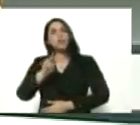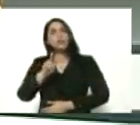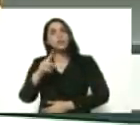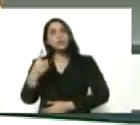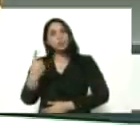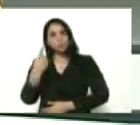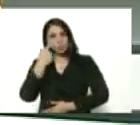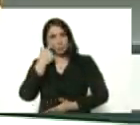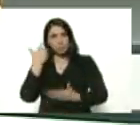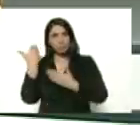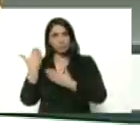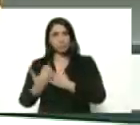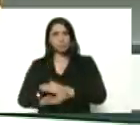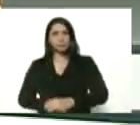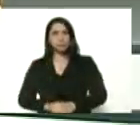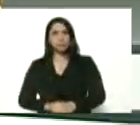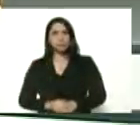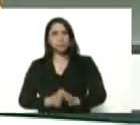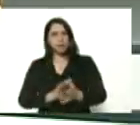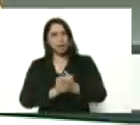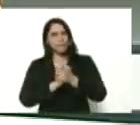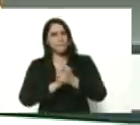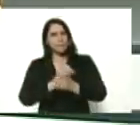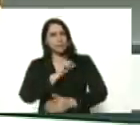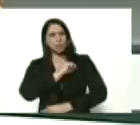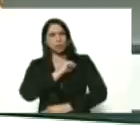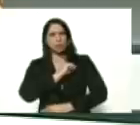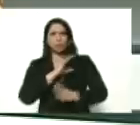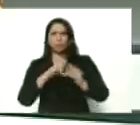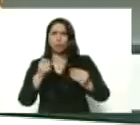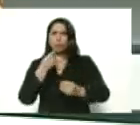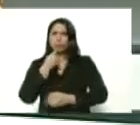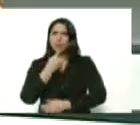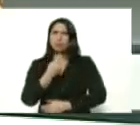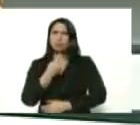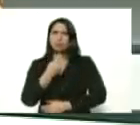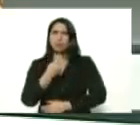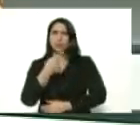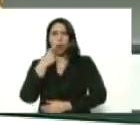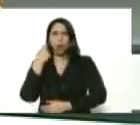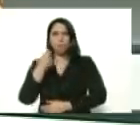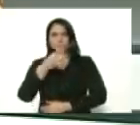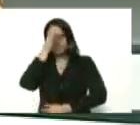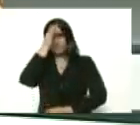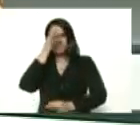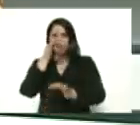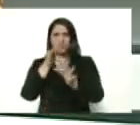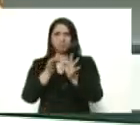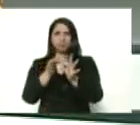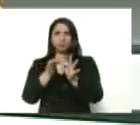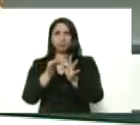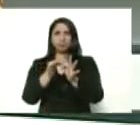Domínguez, compañeros, todos yo sé que son hombres de fe.